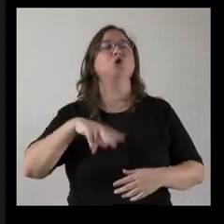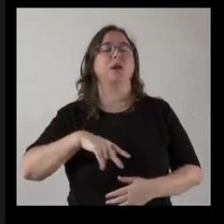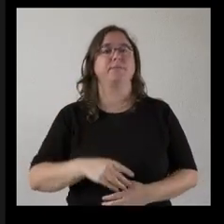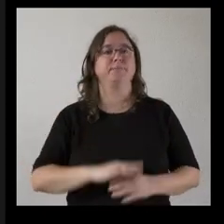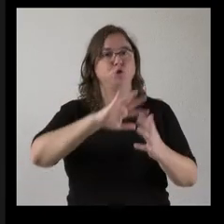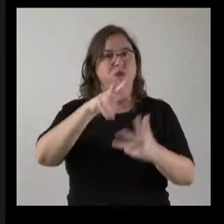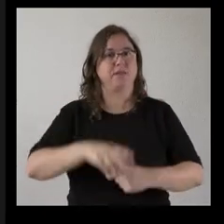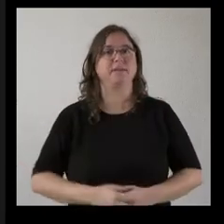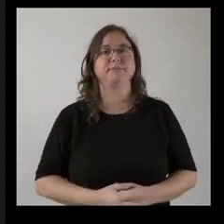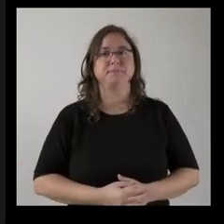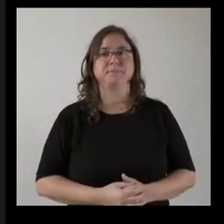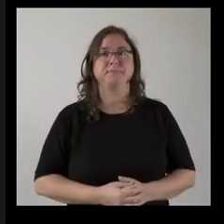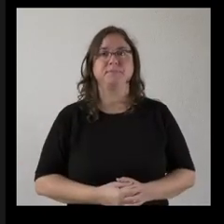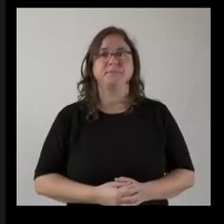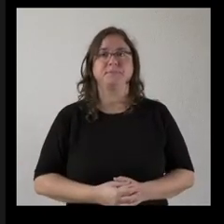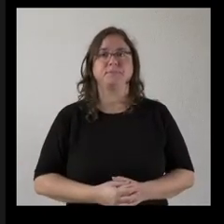Sergio